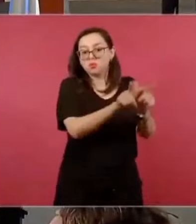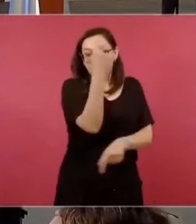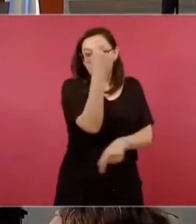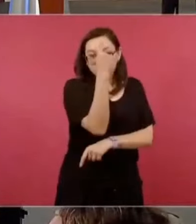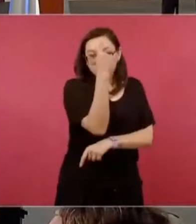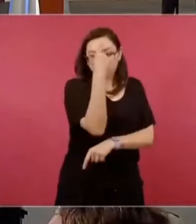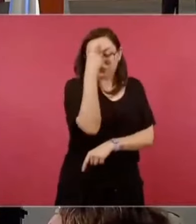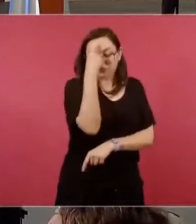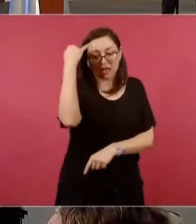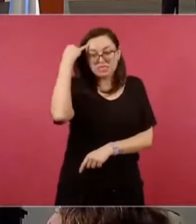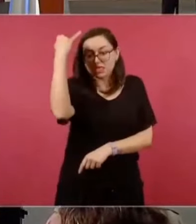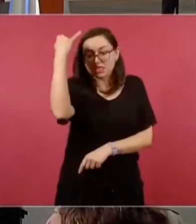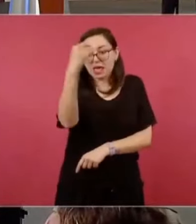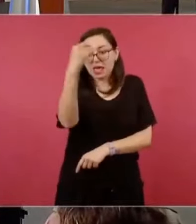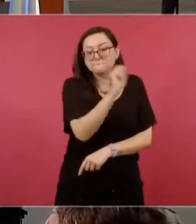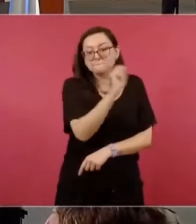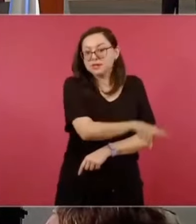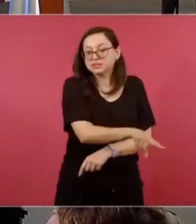qué pensamiento tiene.